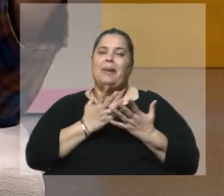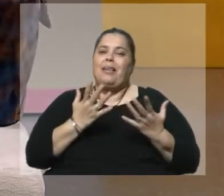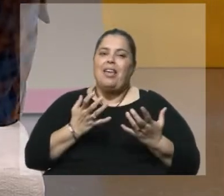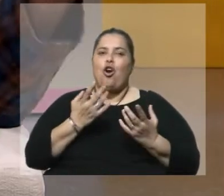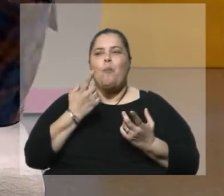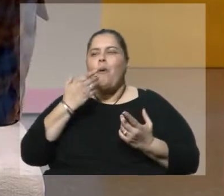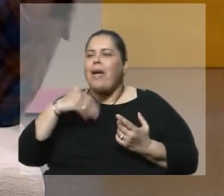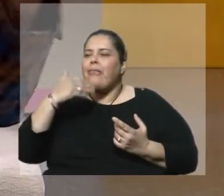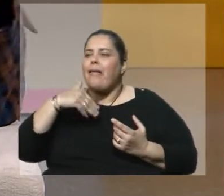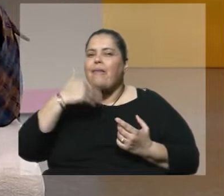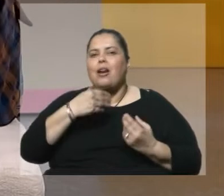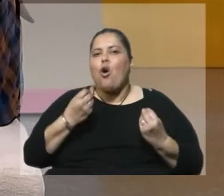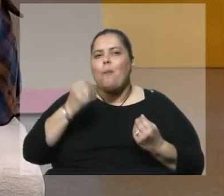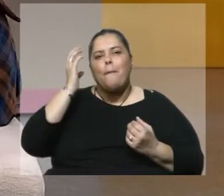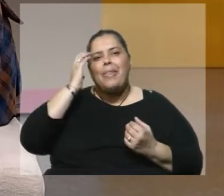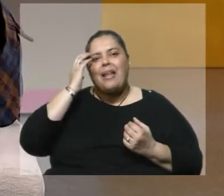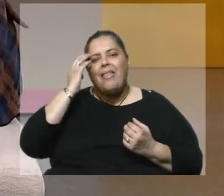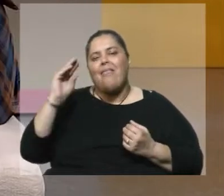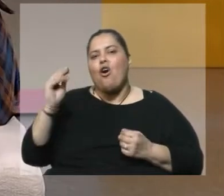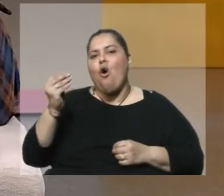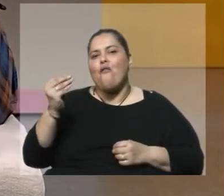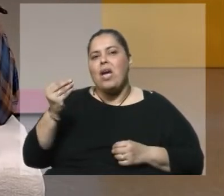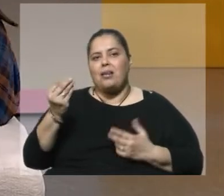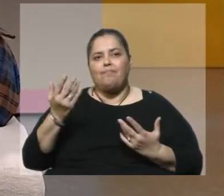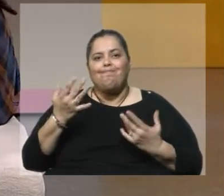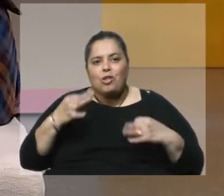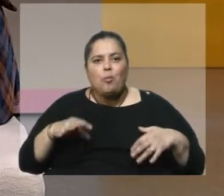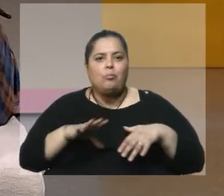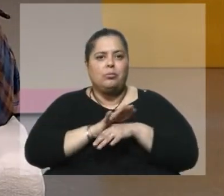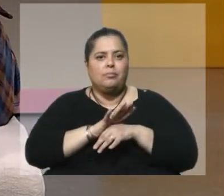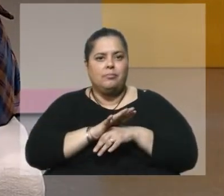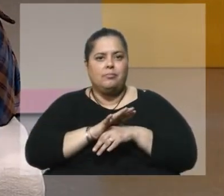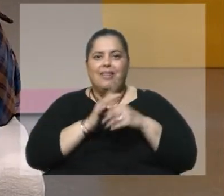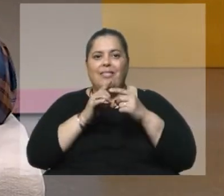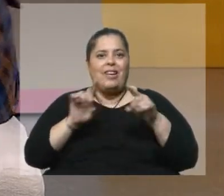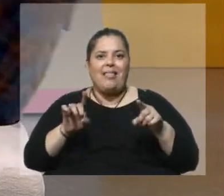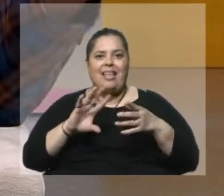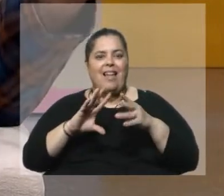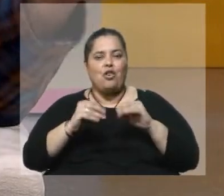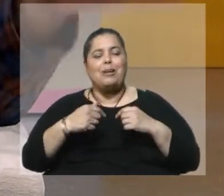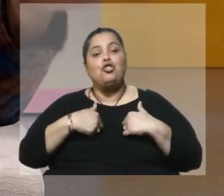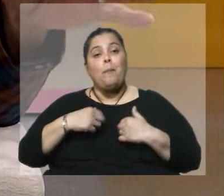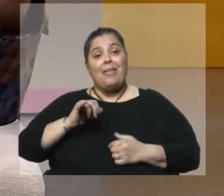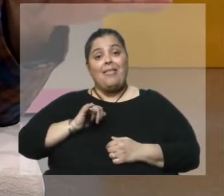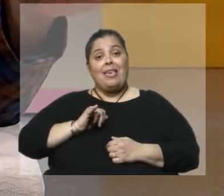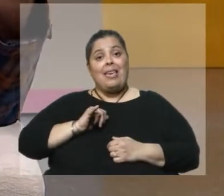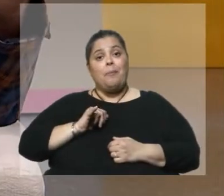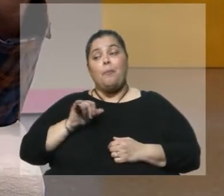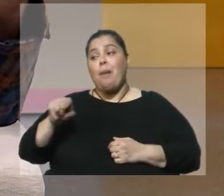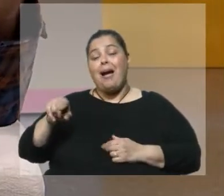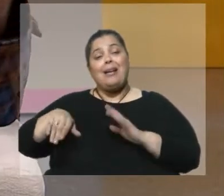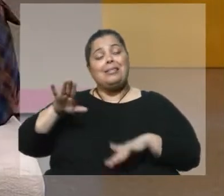de entender la mente joven, que corresponde más a mi forma de pensar que a la gente de mi edad. Yo me identifico más con gente muy